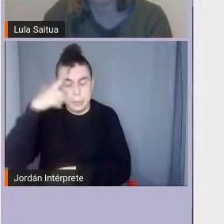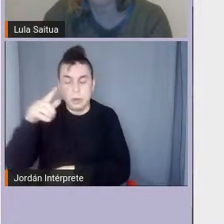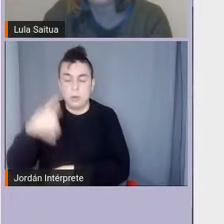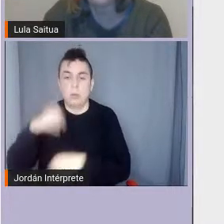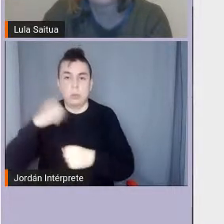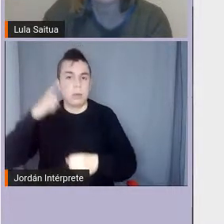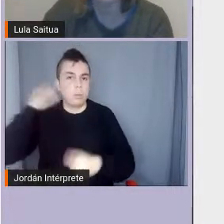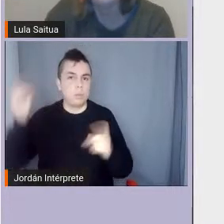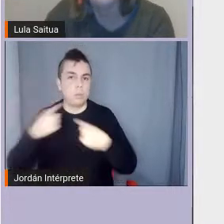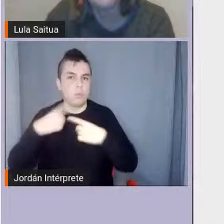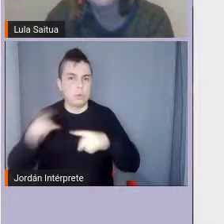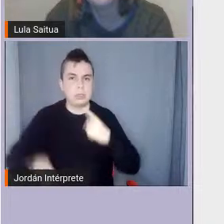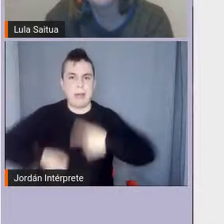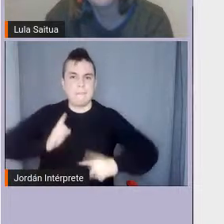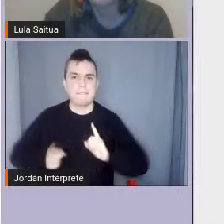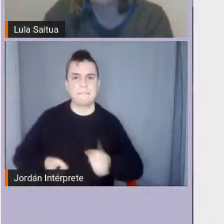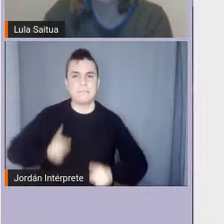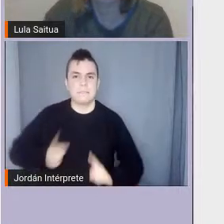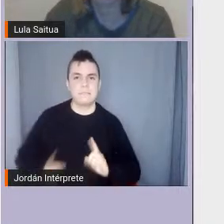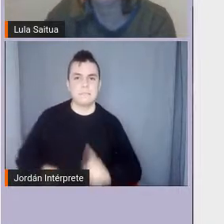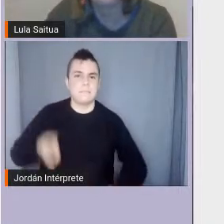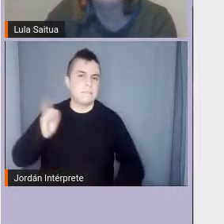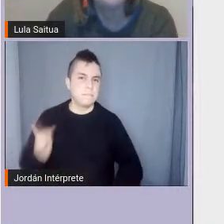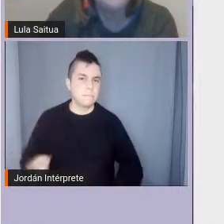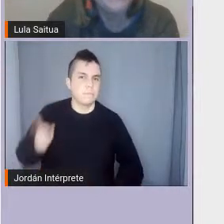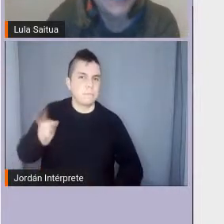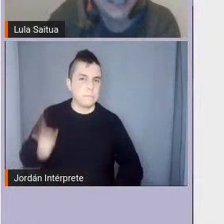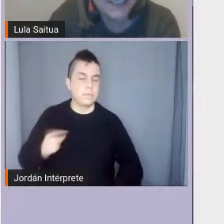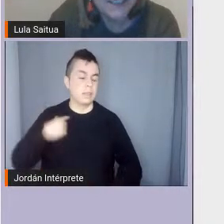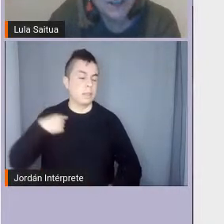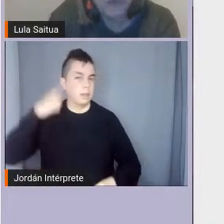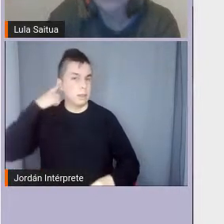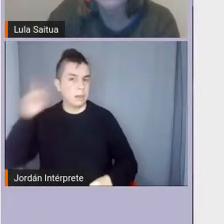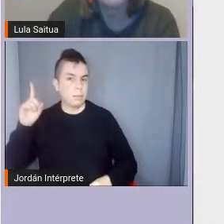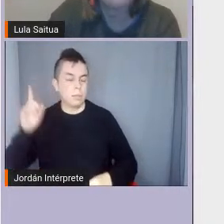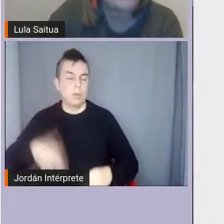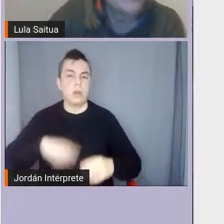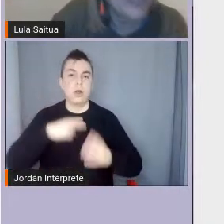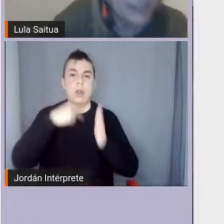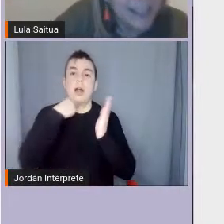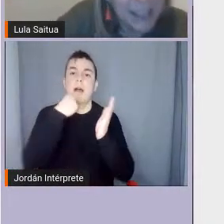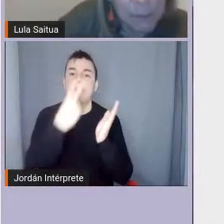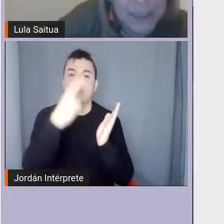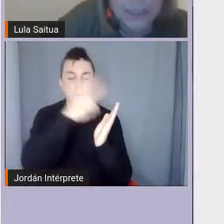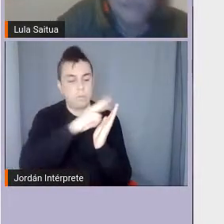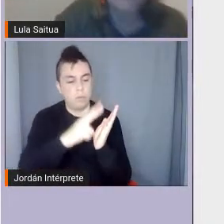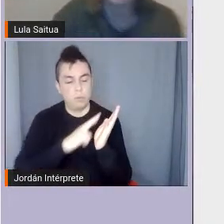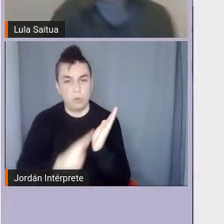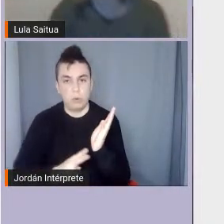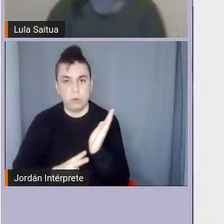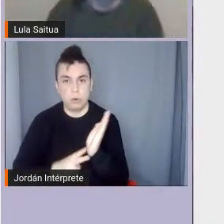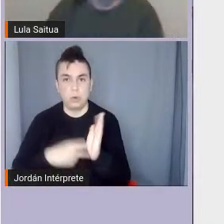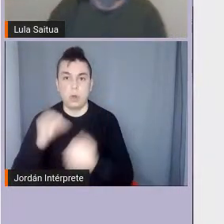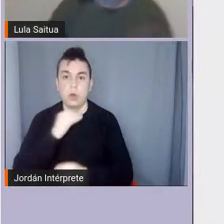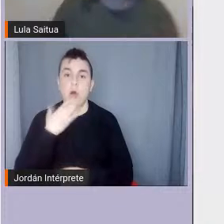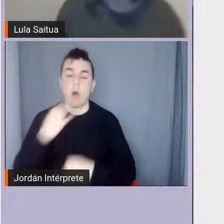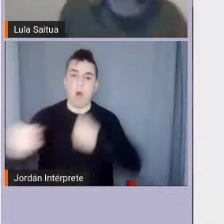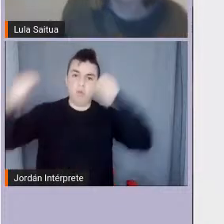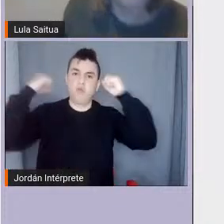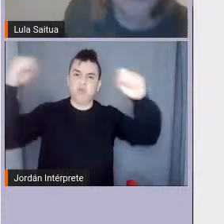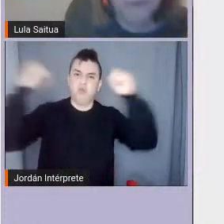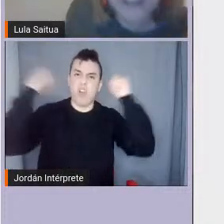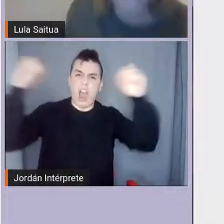la melodía, las letras, podemos trabajar matices. Una canción puede ser cantada despacito y una canción puede ser